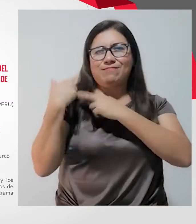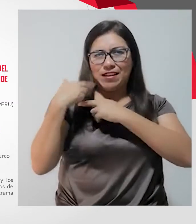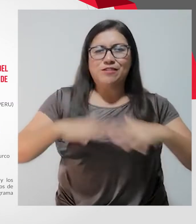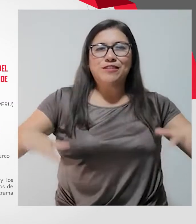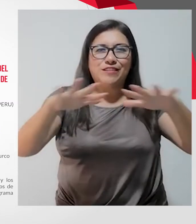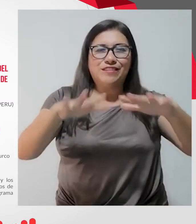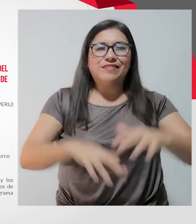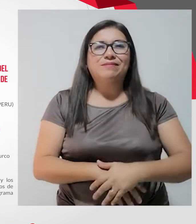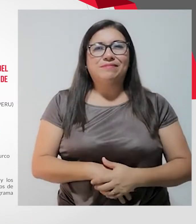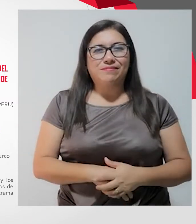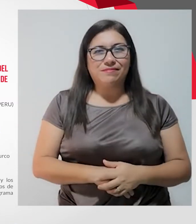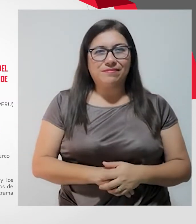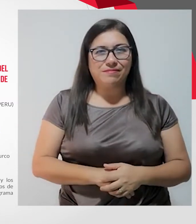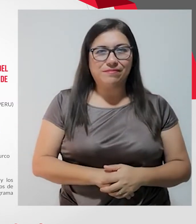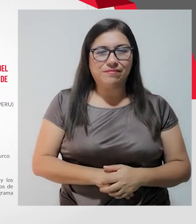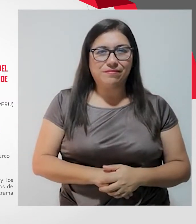tarea de todos.